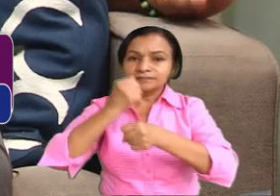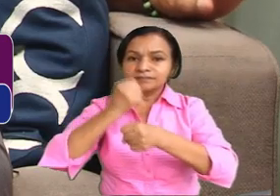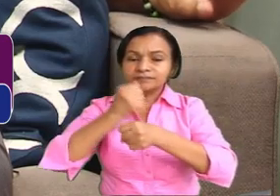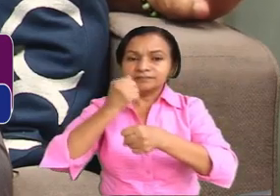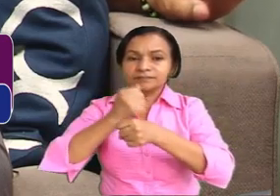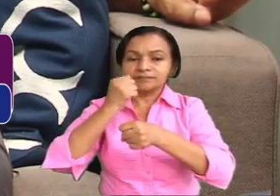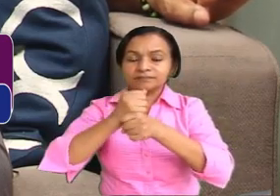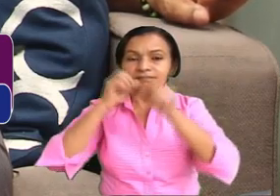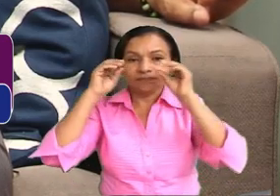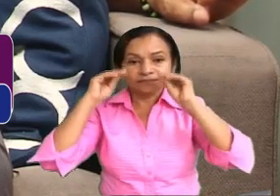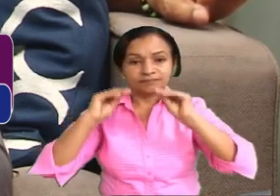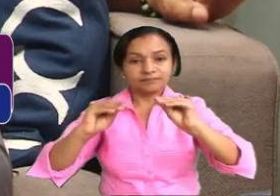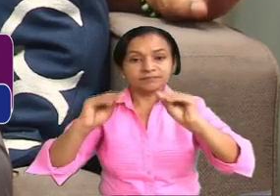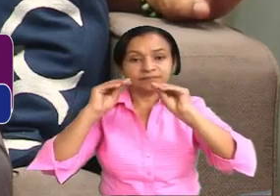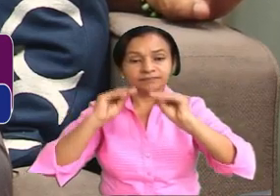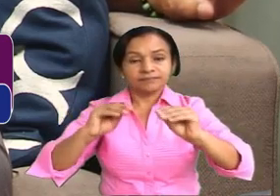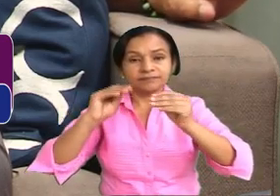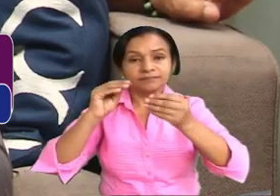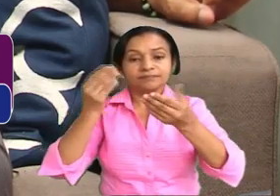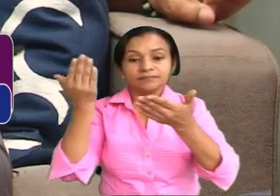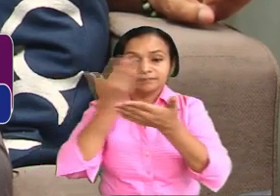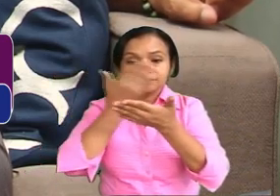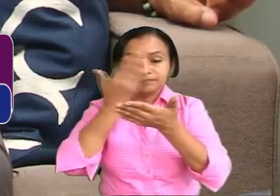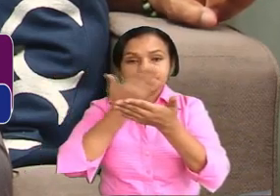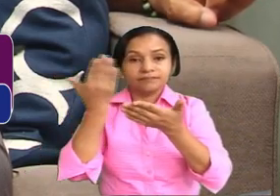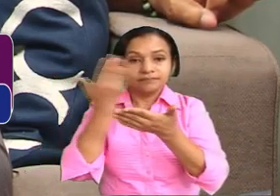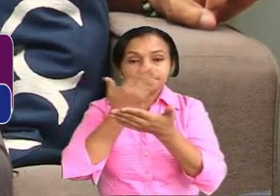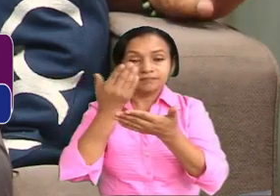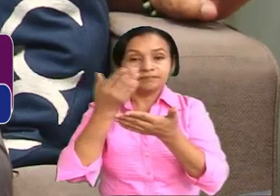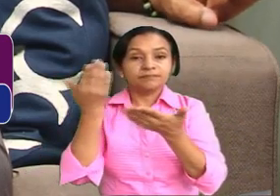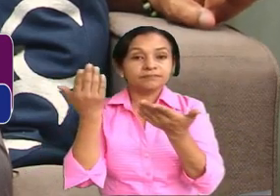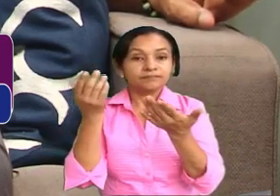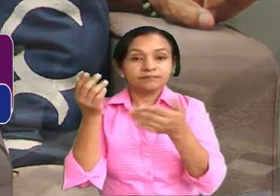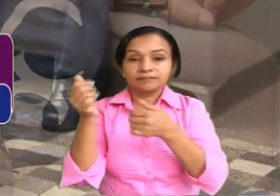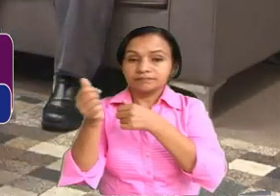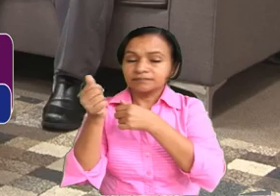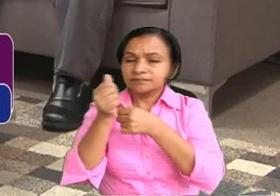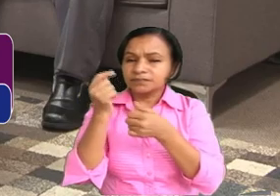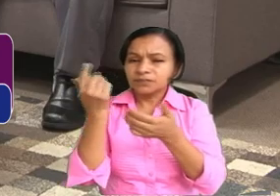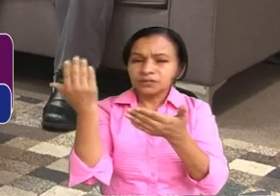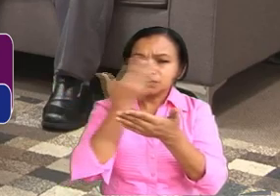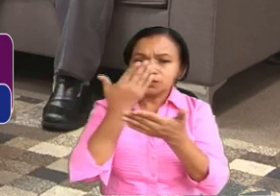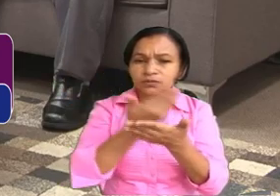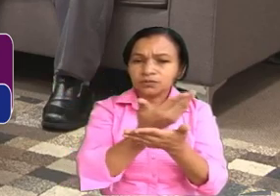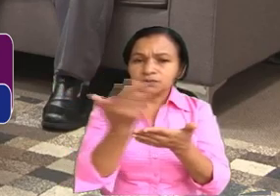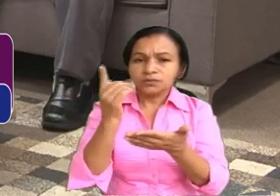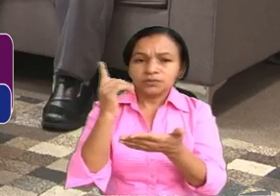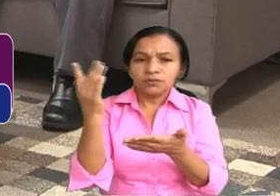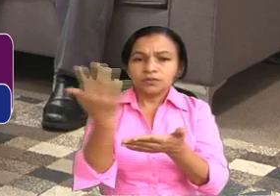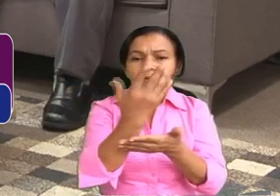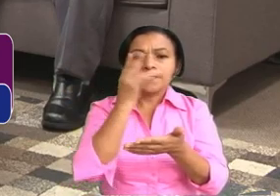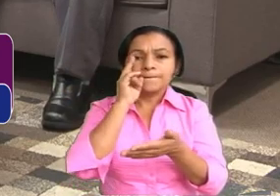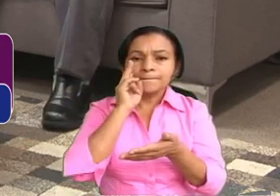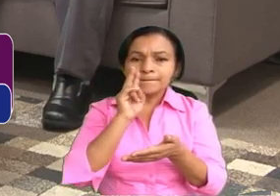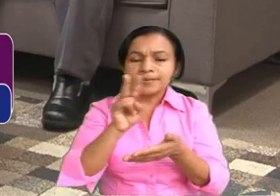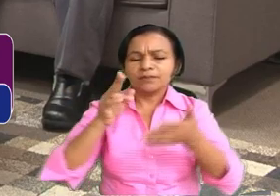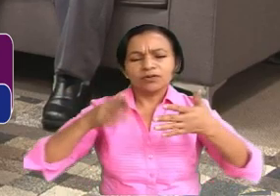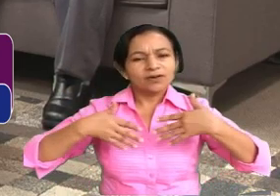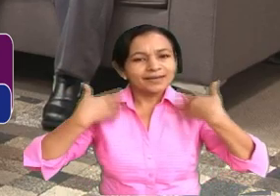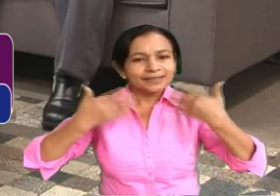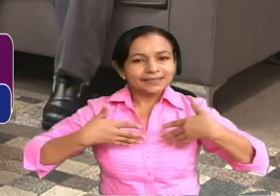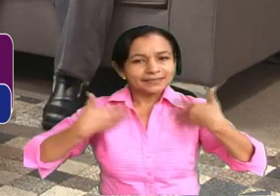la preparación de los estudiantes caribeños. Todos los estudiantes están ahí, y vemos que con